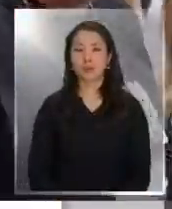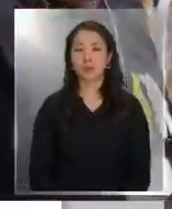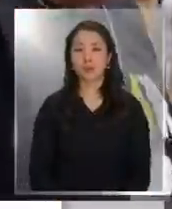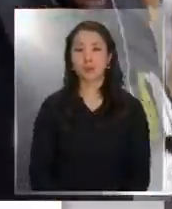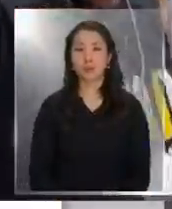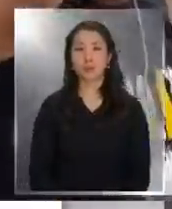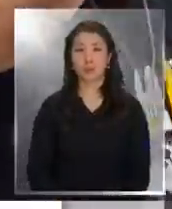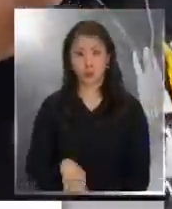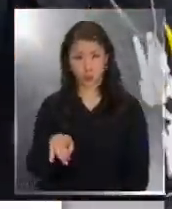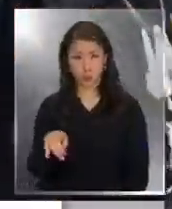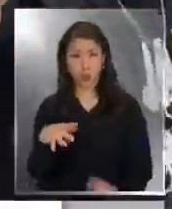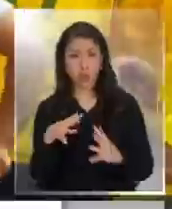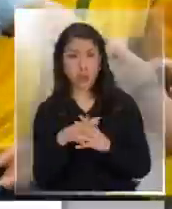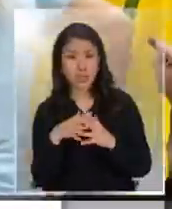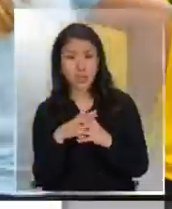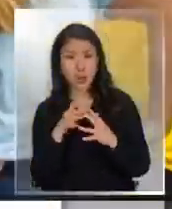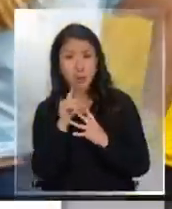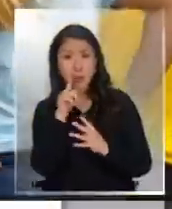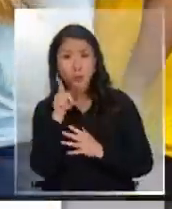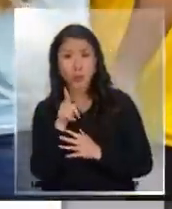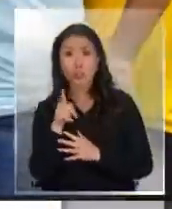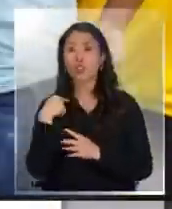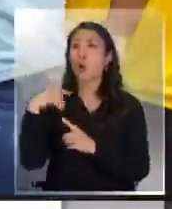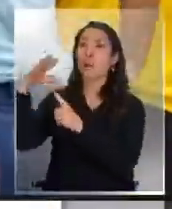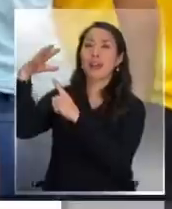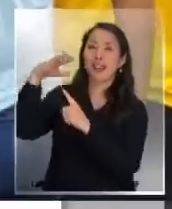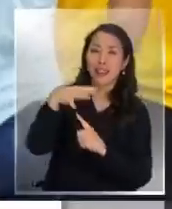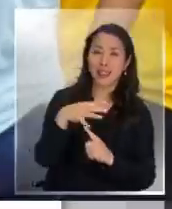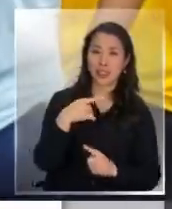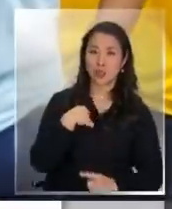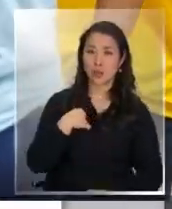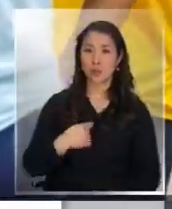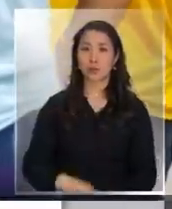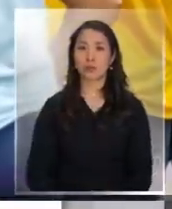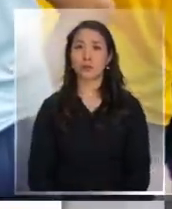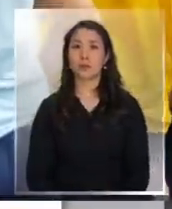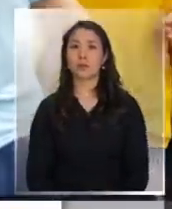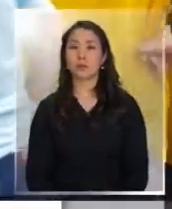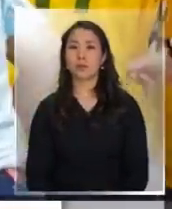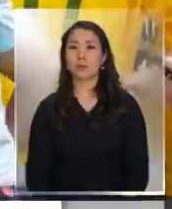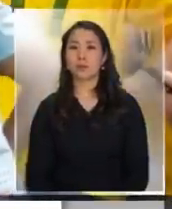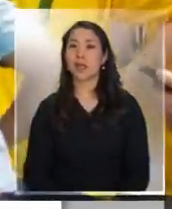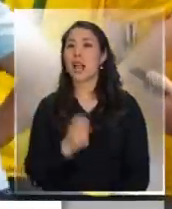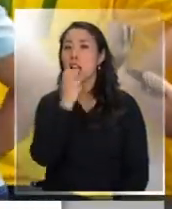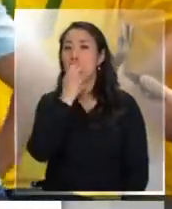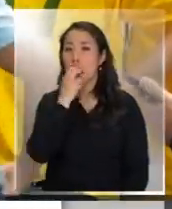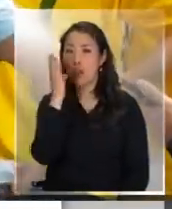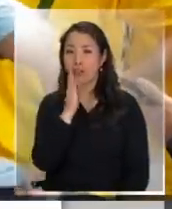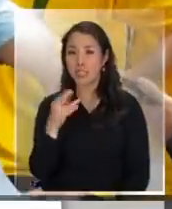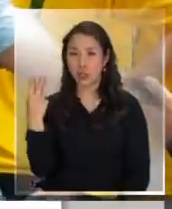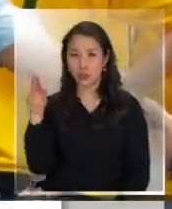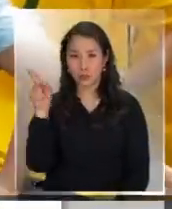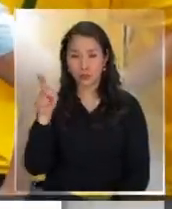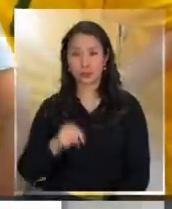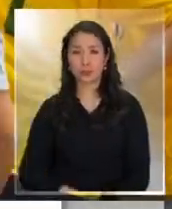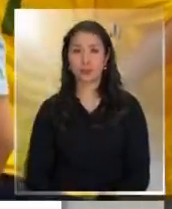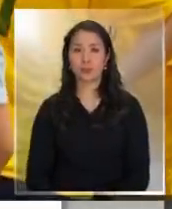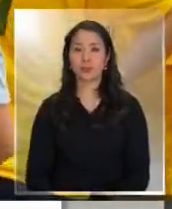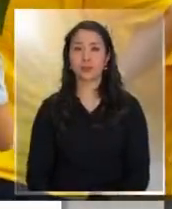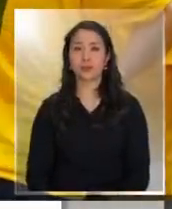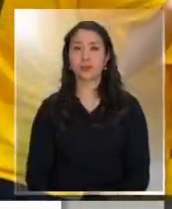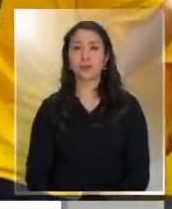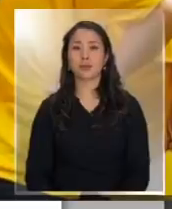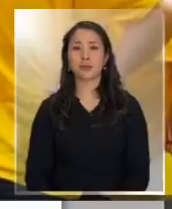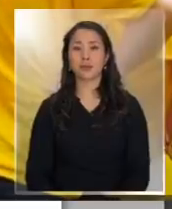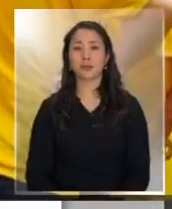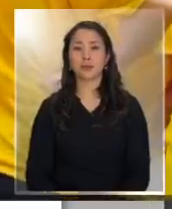¿Tú eres militar? Soy paraquedista. ¿Paraquedista? Soy PQD. Uh-huh. 84-1, 25º Batalhão Infantaria de Paraquedista. Perfecto.